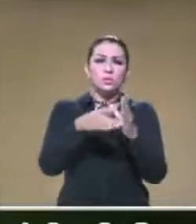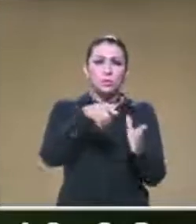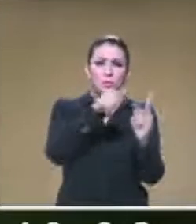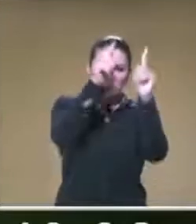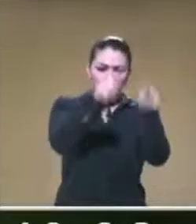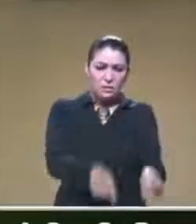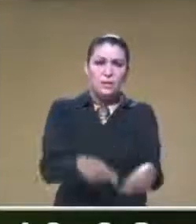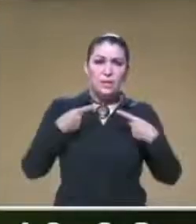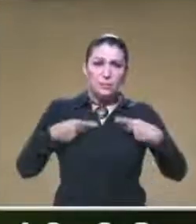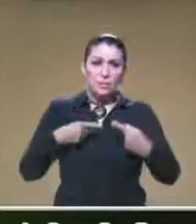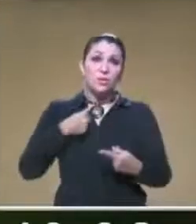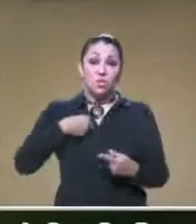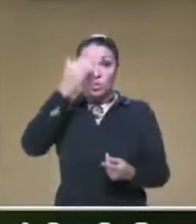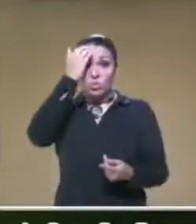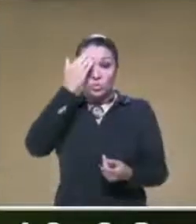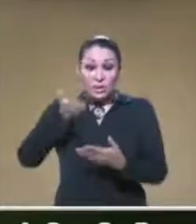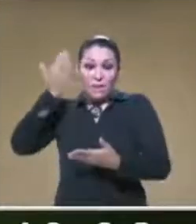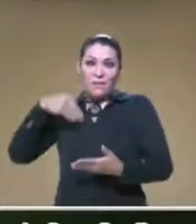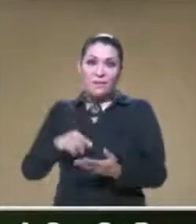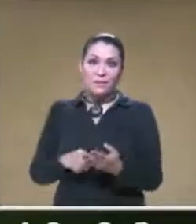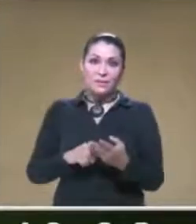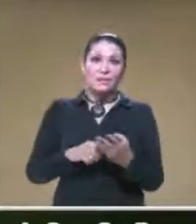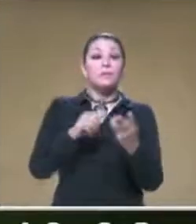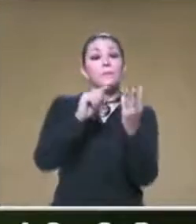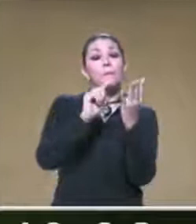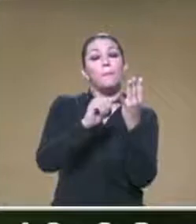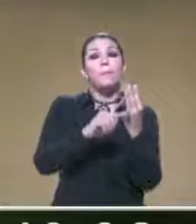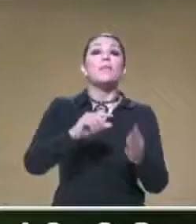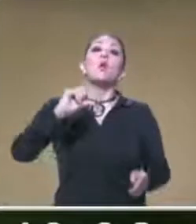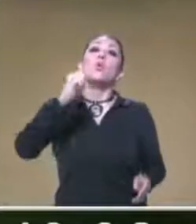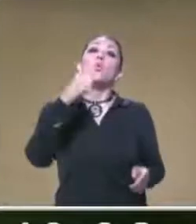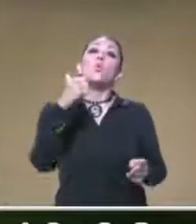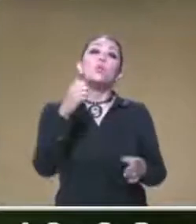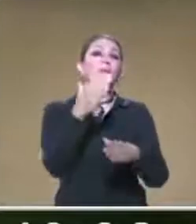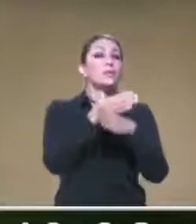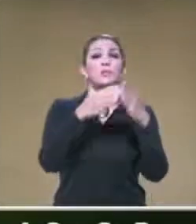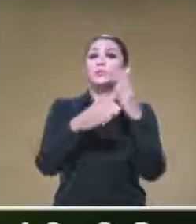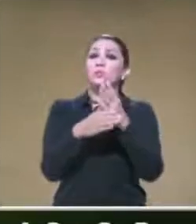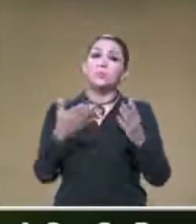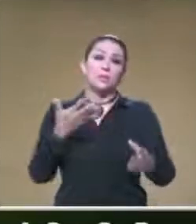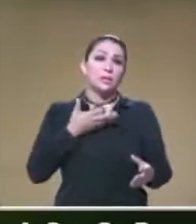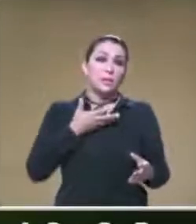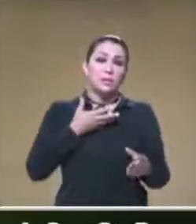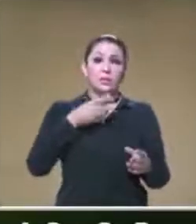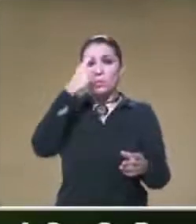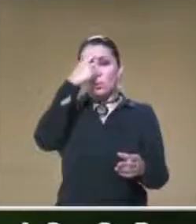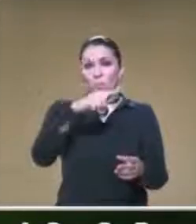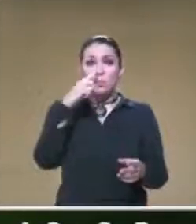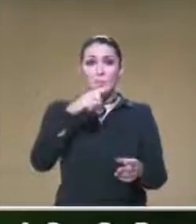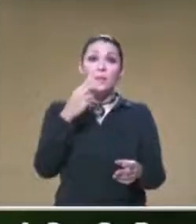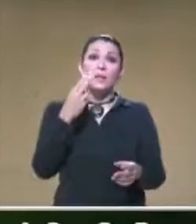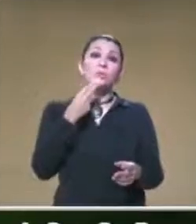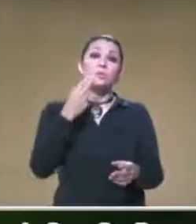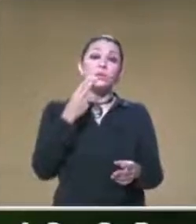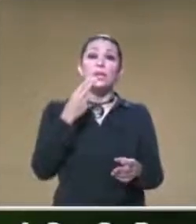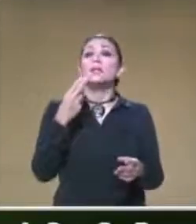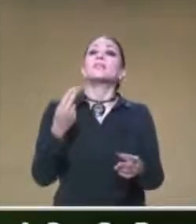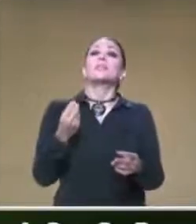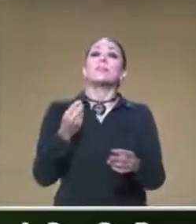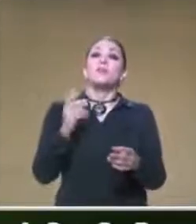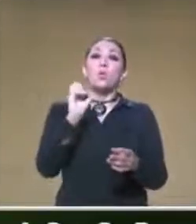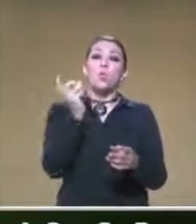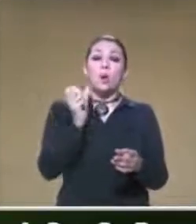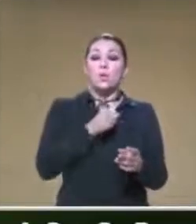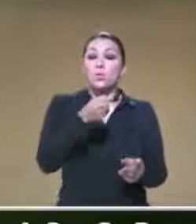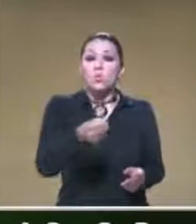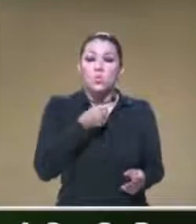cuáles son los medios de los que dispongo para realizar la entrevista. Pueden ser medios audiovisuales los que voy a utilizar. Puedo grabar